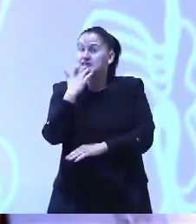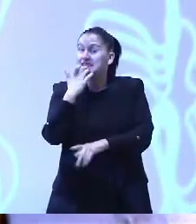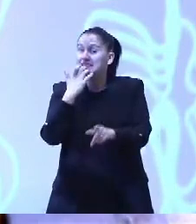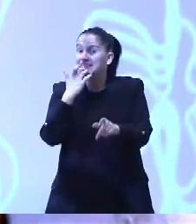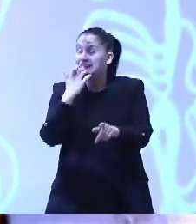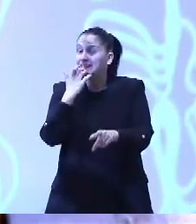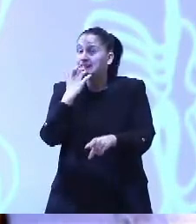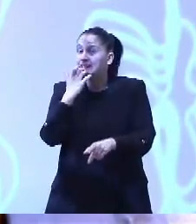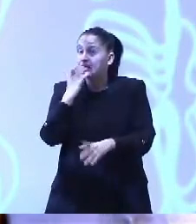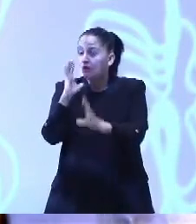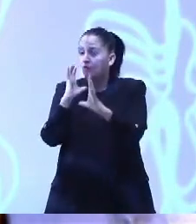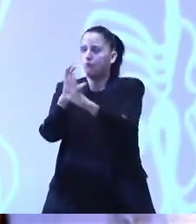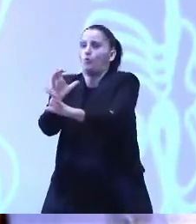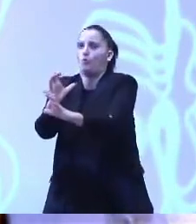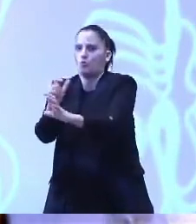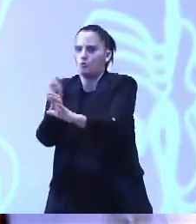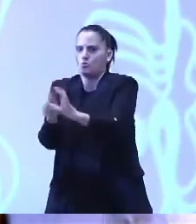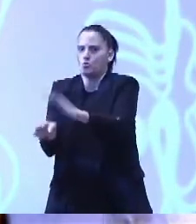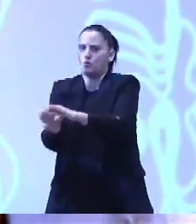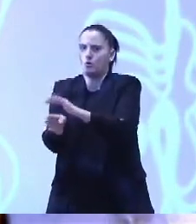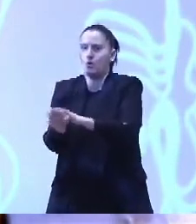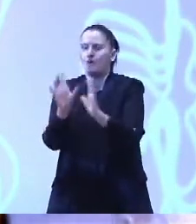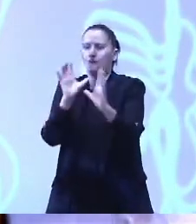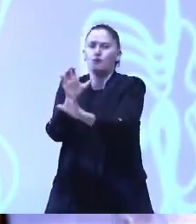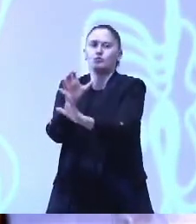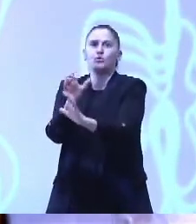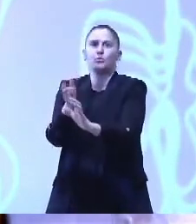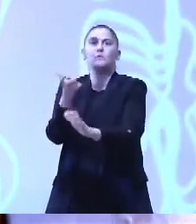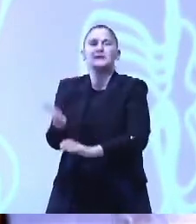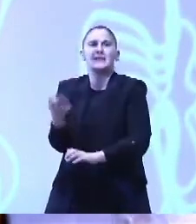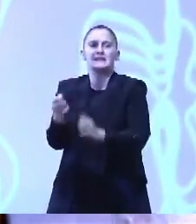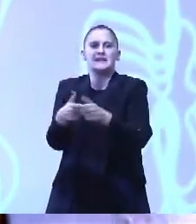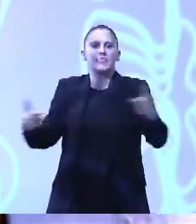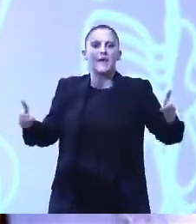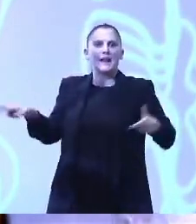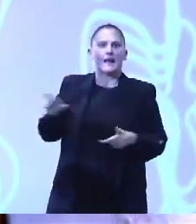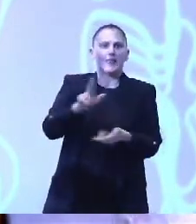perdemos el foco de lo importante. Y lo importante es crecer, es